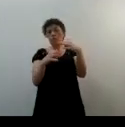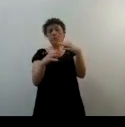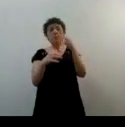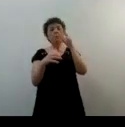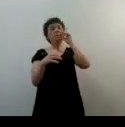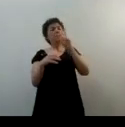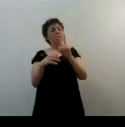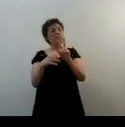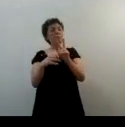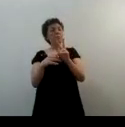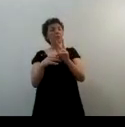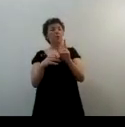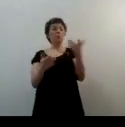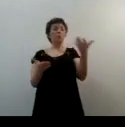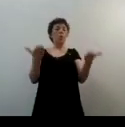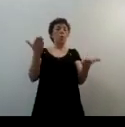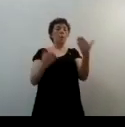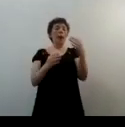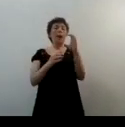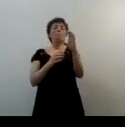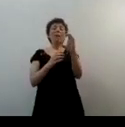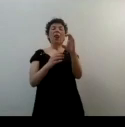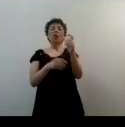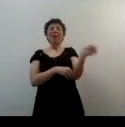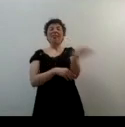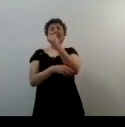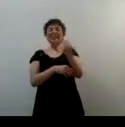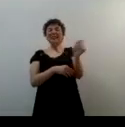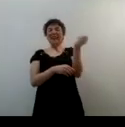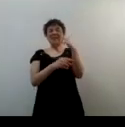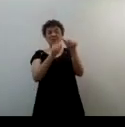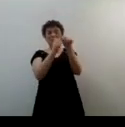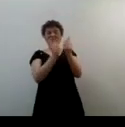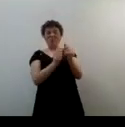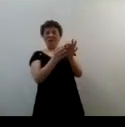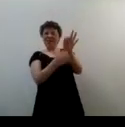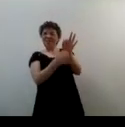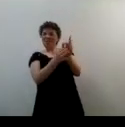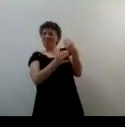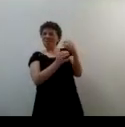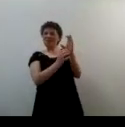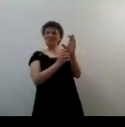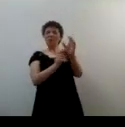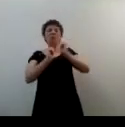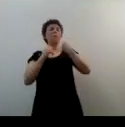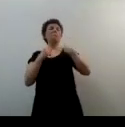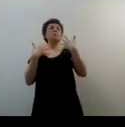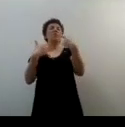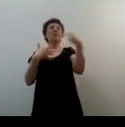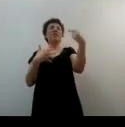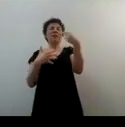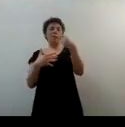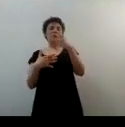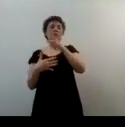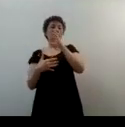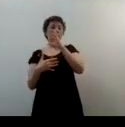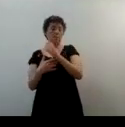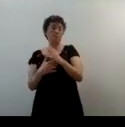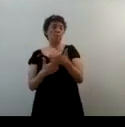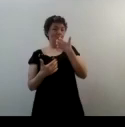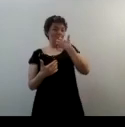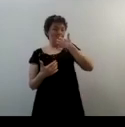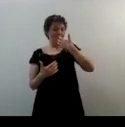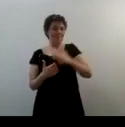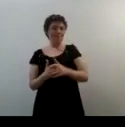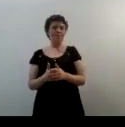lo comparamos con una pelota de tenis para saber que es mediana, pues también te aporta 10 gramos de carbohidrato. Y aquí me